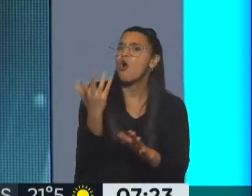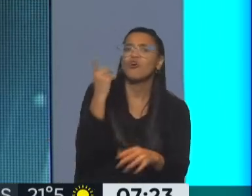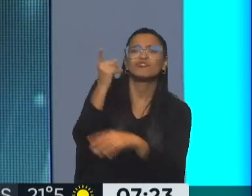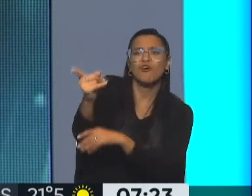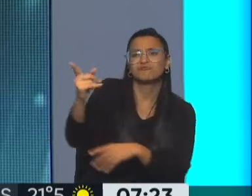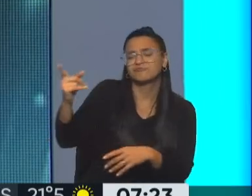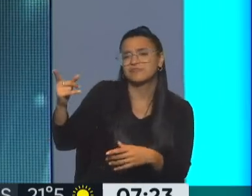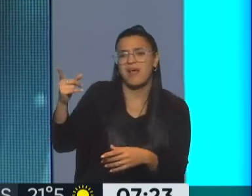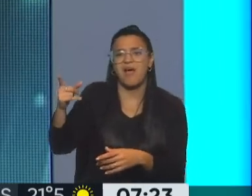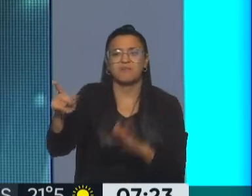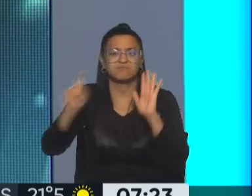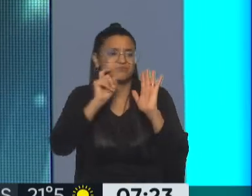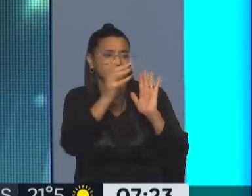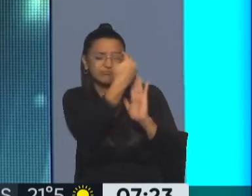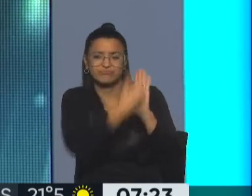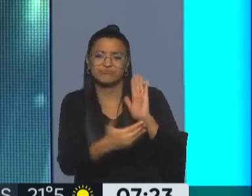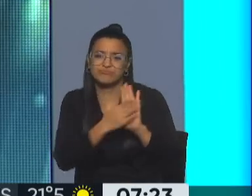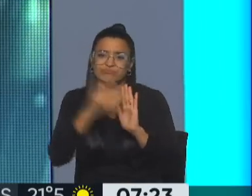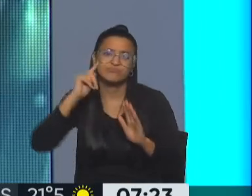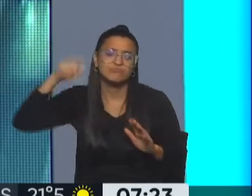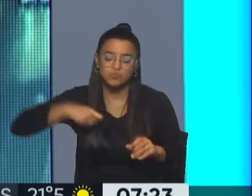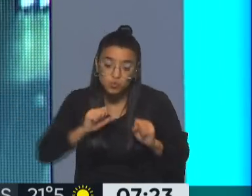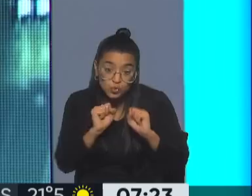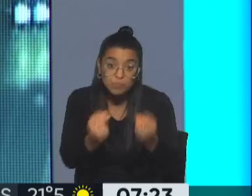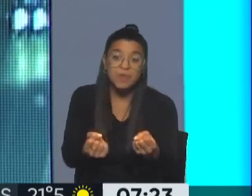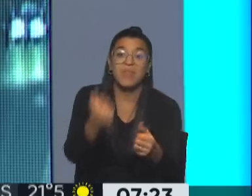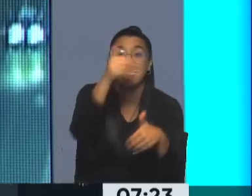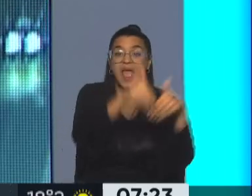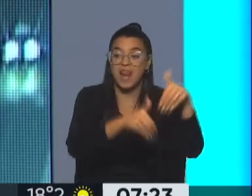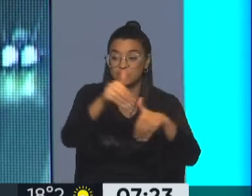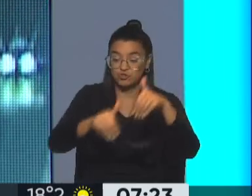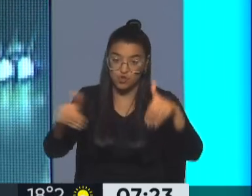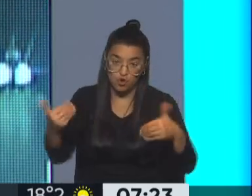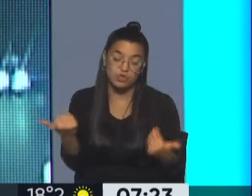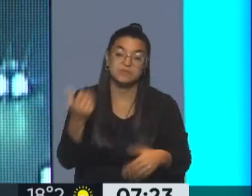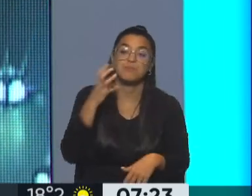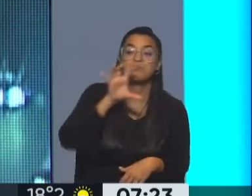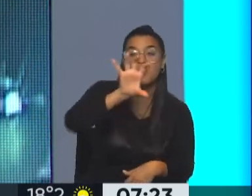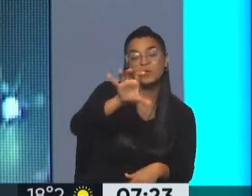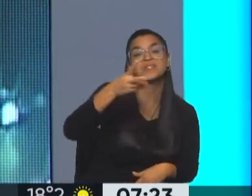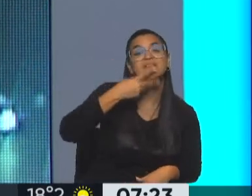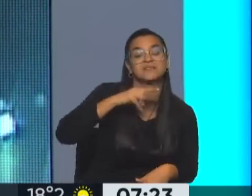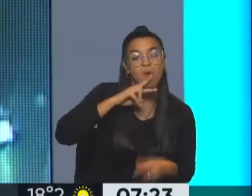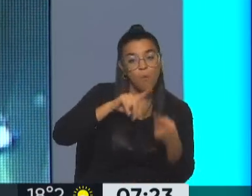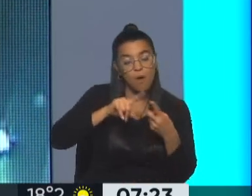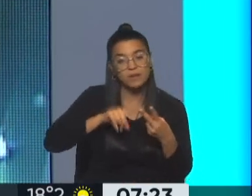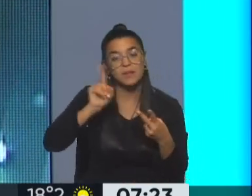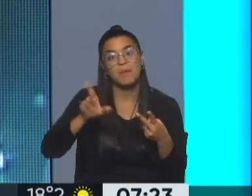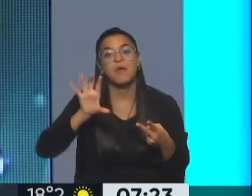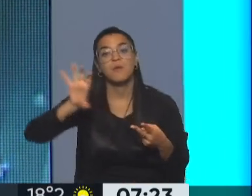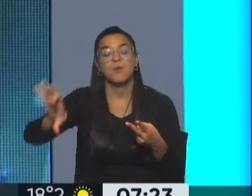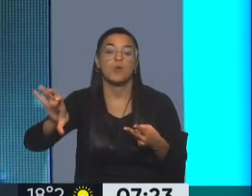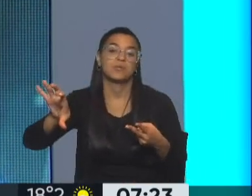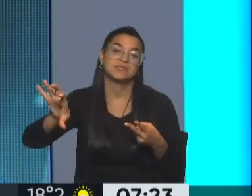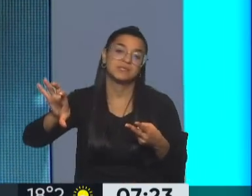por parte de la Corte Suprema de Justicia, suspender las elecciones en la provincia de San Juan y en la provincia